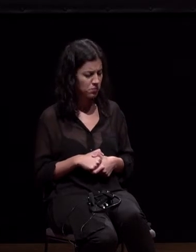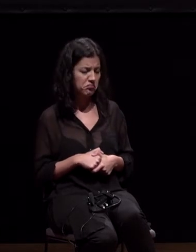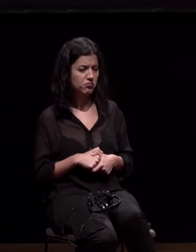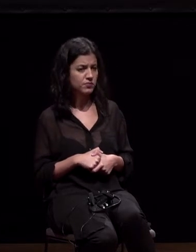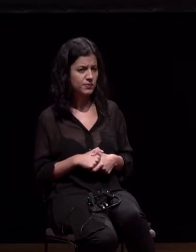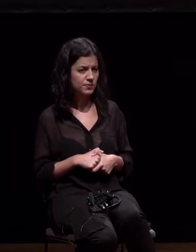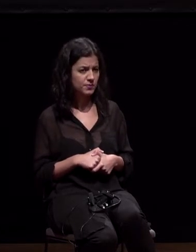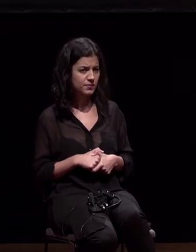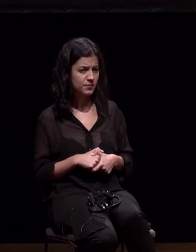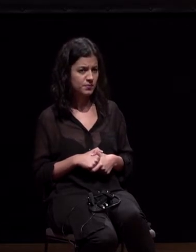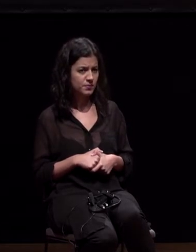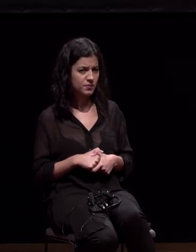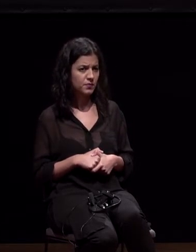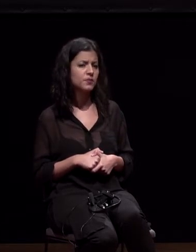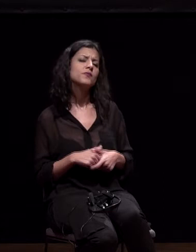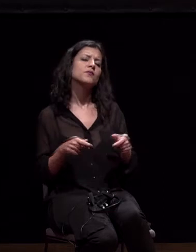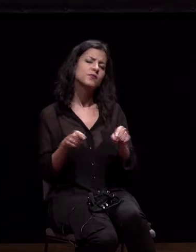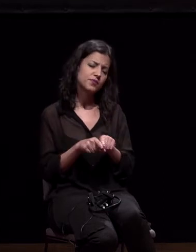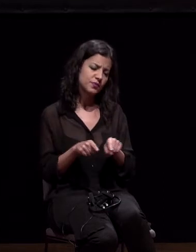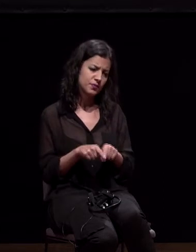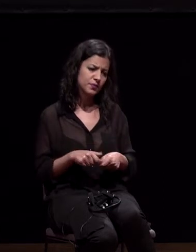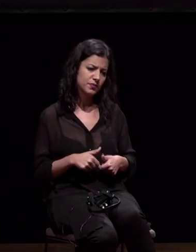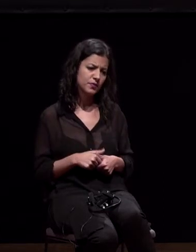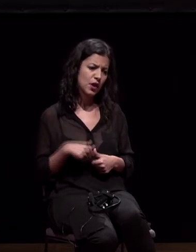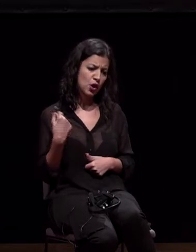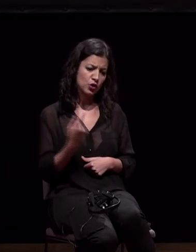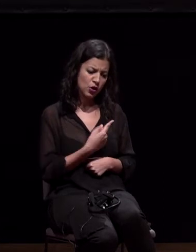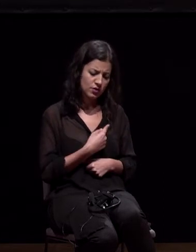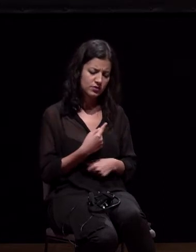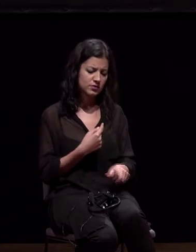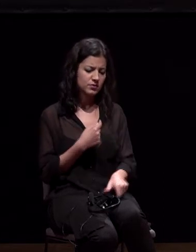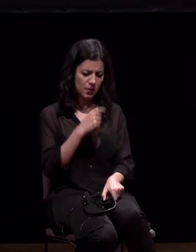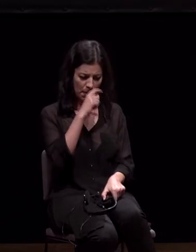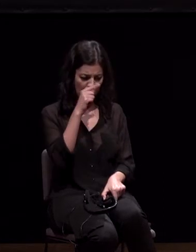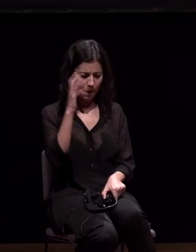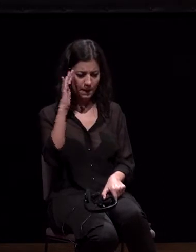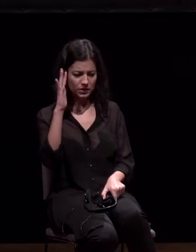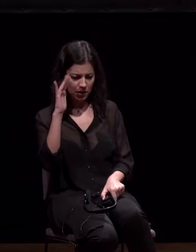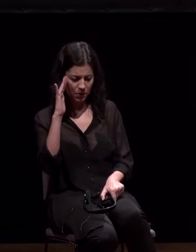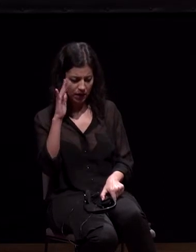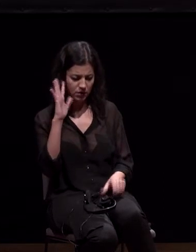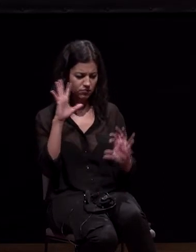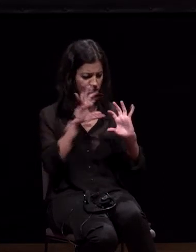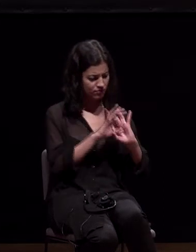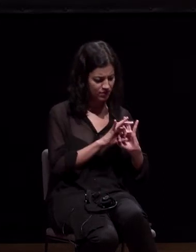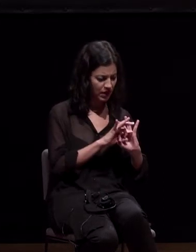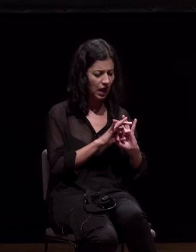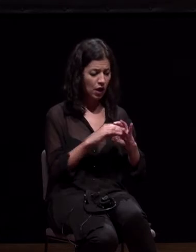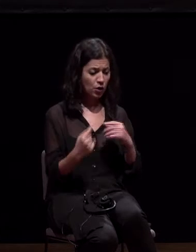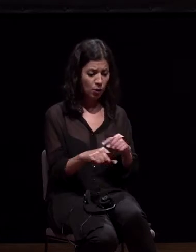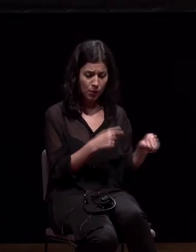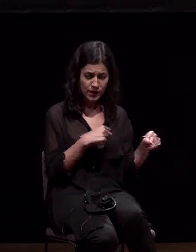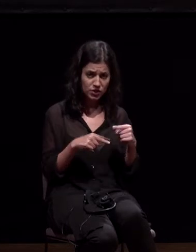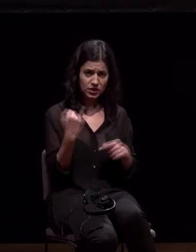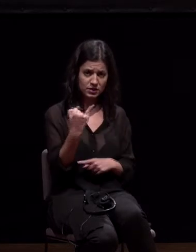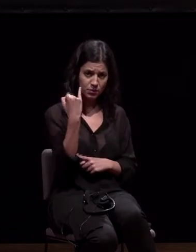supuesto que la manera en que asemblamos y los afectos se unen con el pensamiento, incluso con la pasión política, es importante. O sea, la